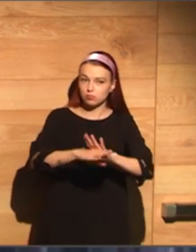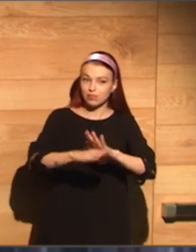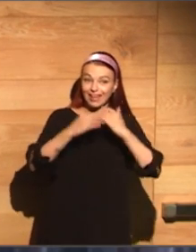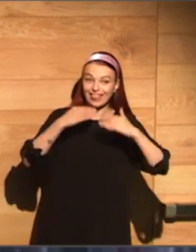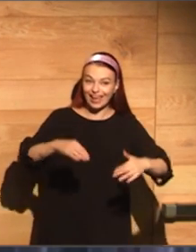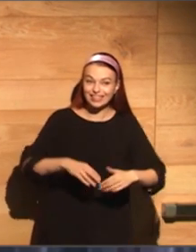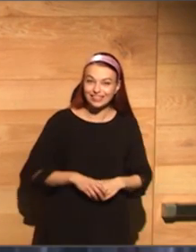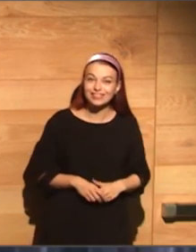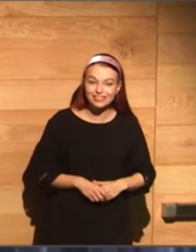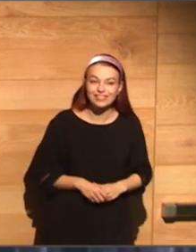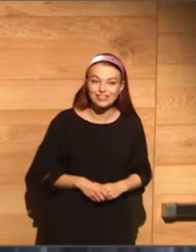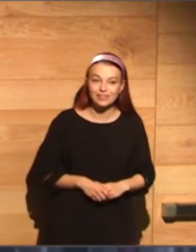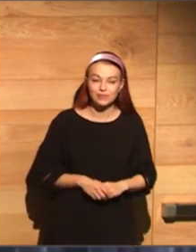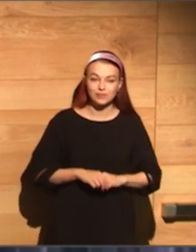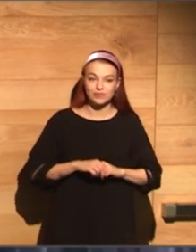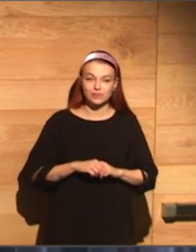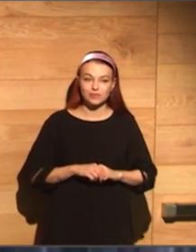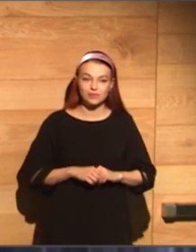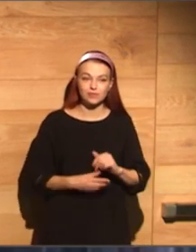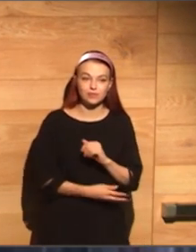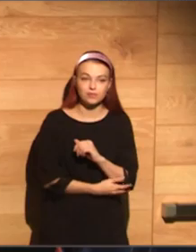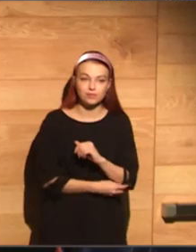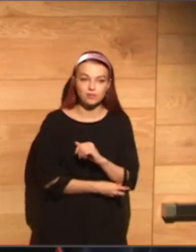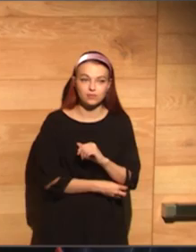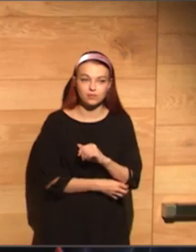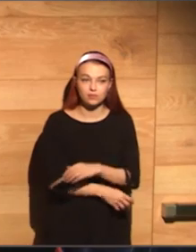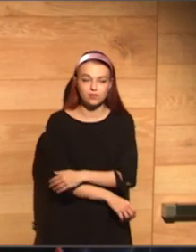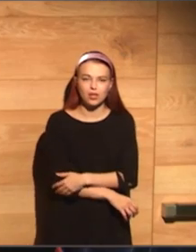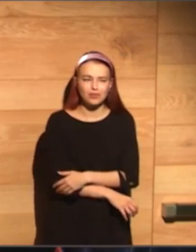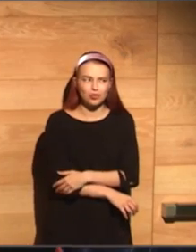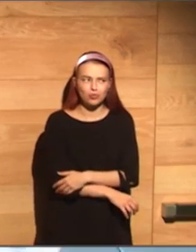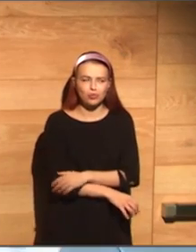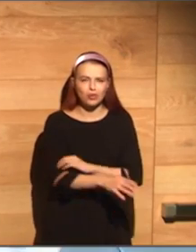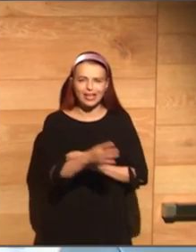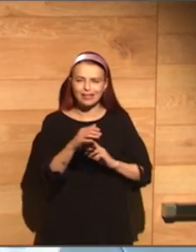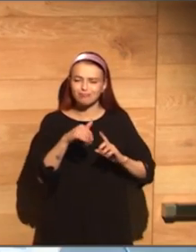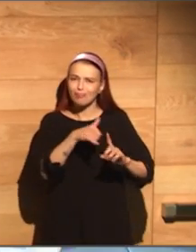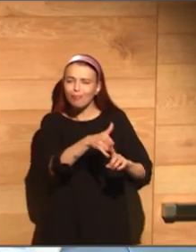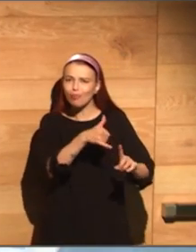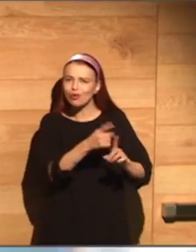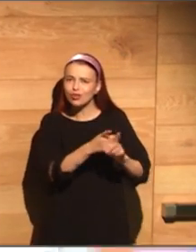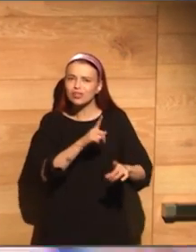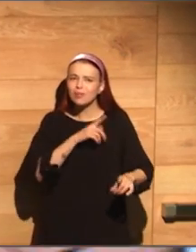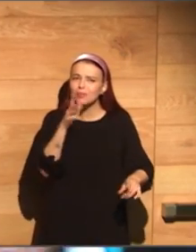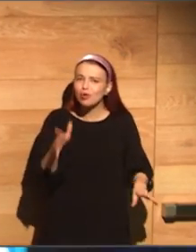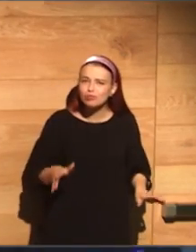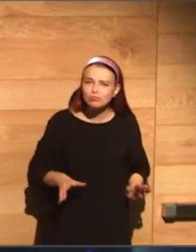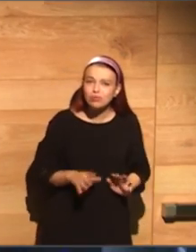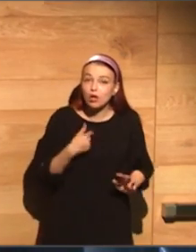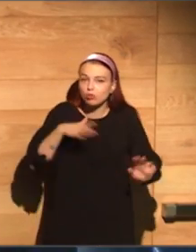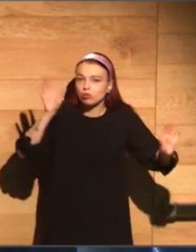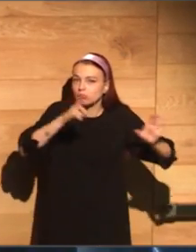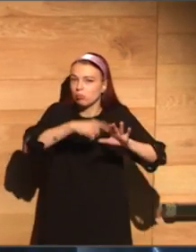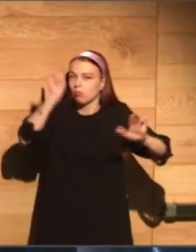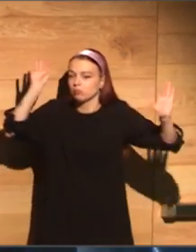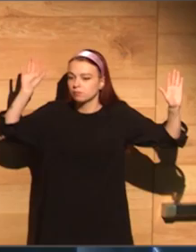gracias. La siguiente gracias película... por tu aportación. Pero este bullying, de verdad. La siguiente película. Yo me he quedado al margen, ¿te has fijado, Juan?